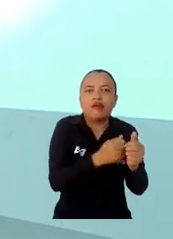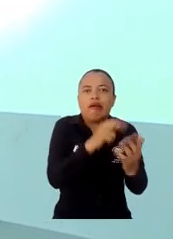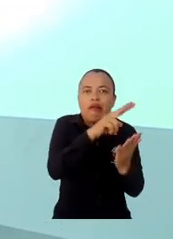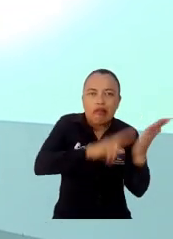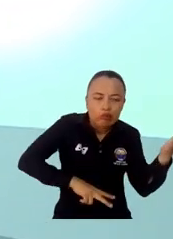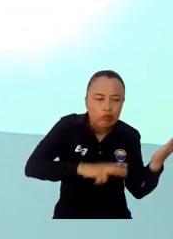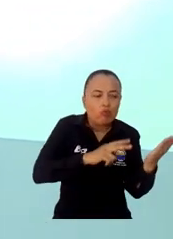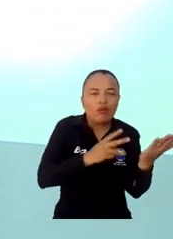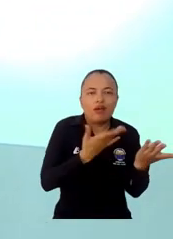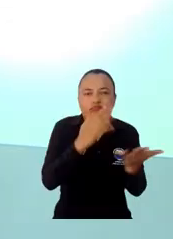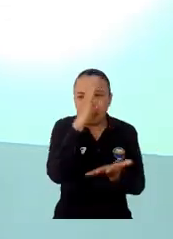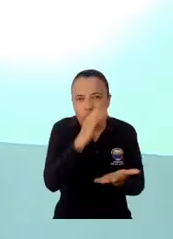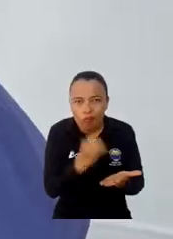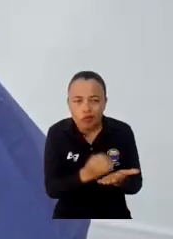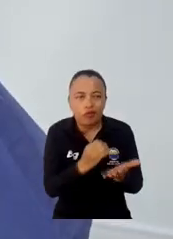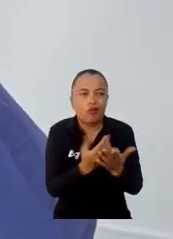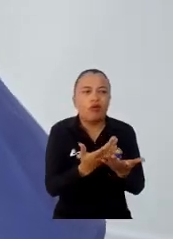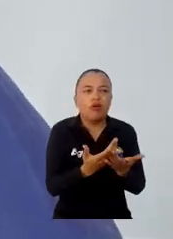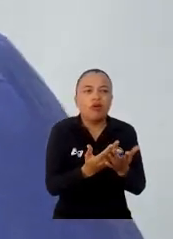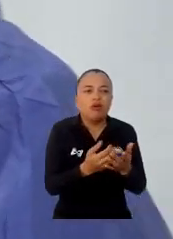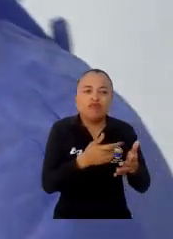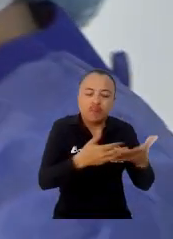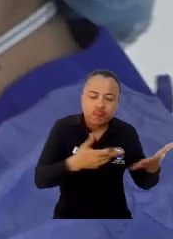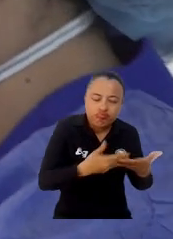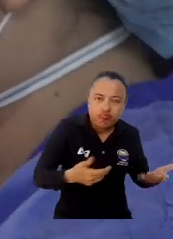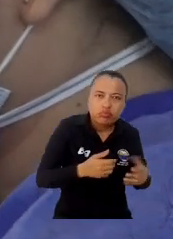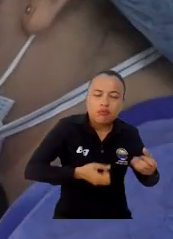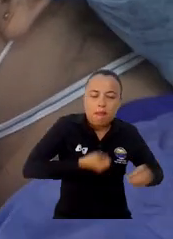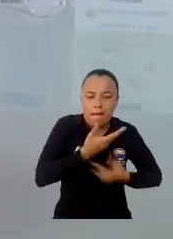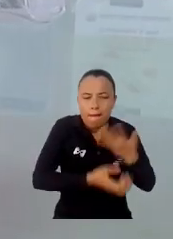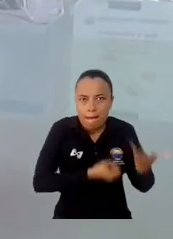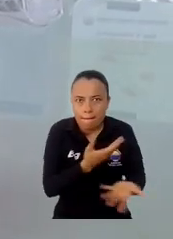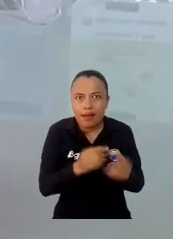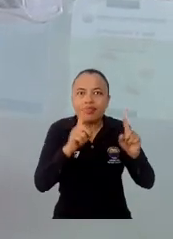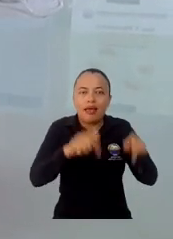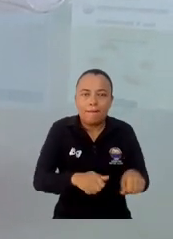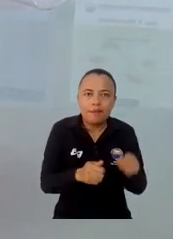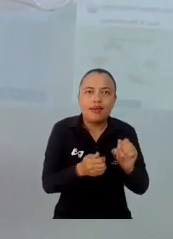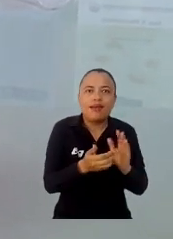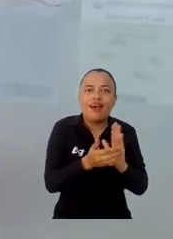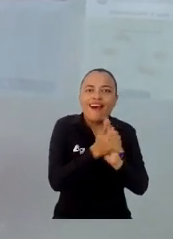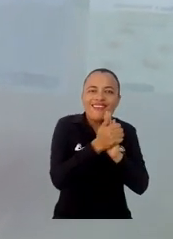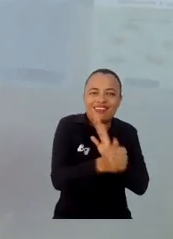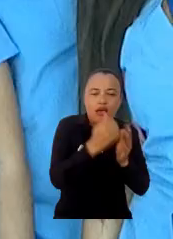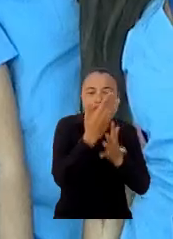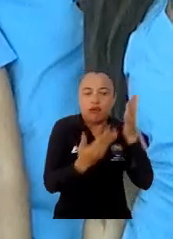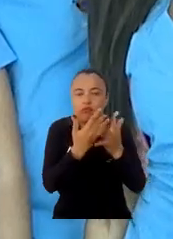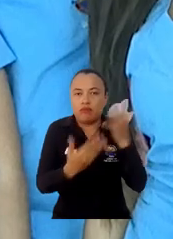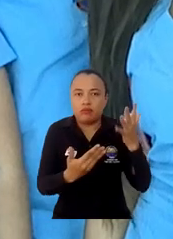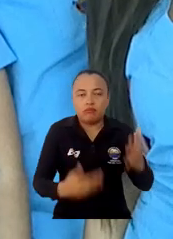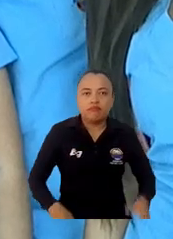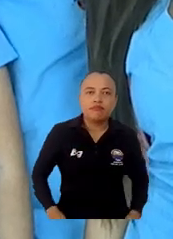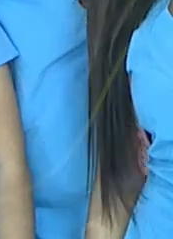acompañamiento en lo que son la lectura crítica, la fundamentación escrita y bueno, algo también de razonamiento